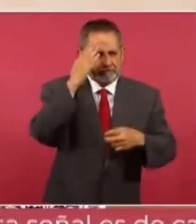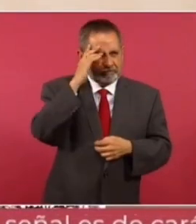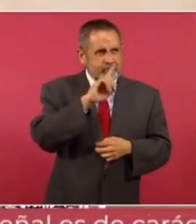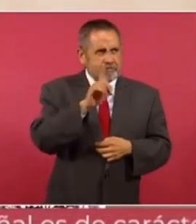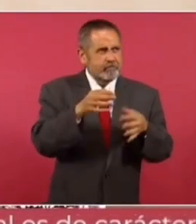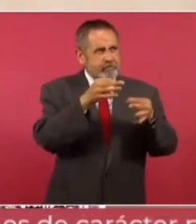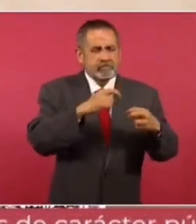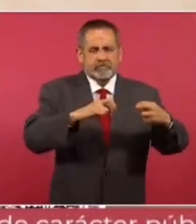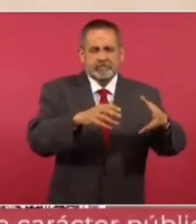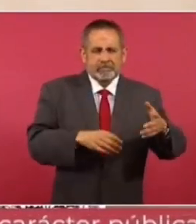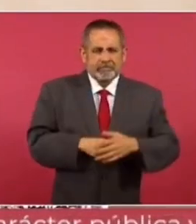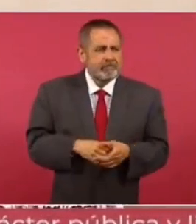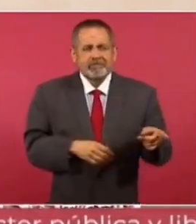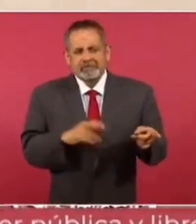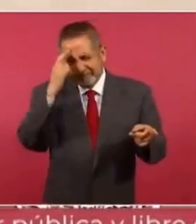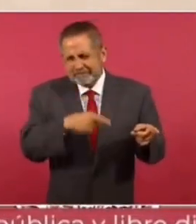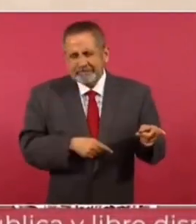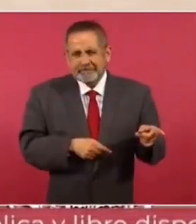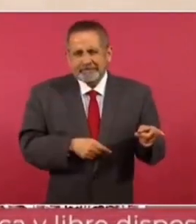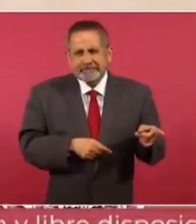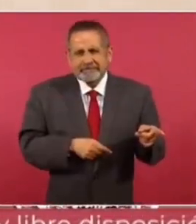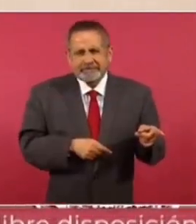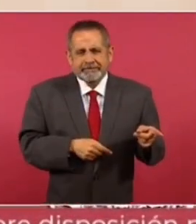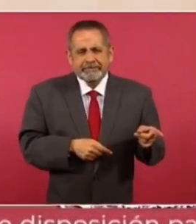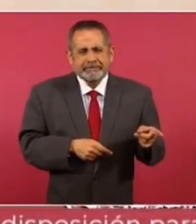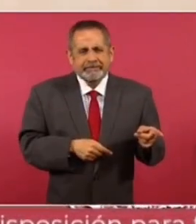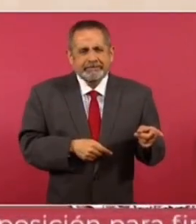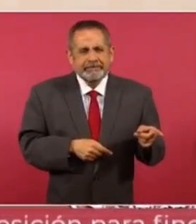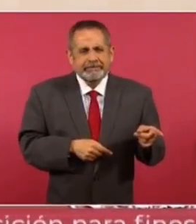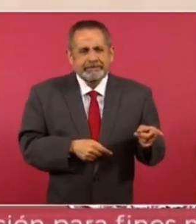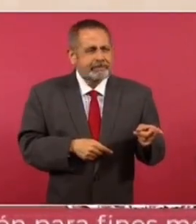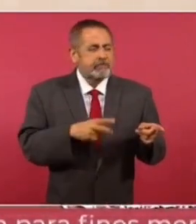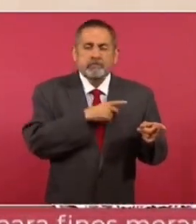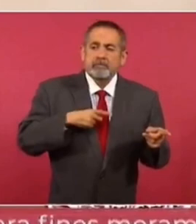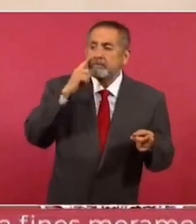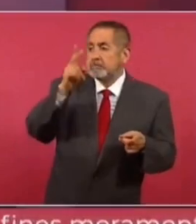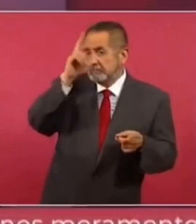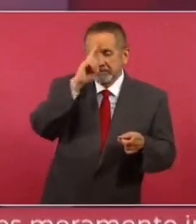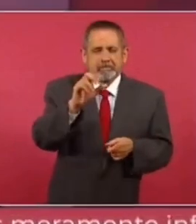tribunal, esos que prohibieron que ya no deben de haber amilitos.